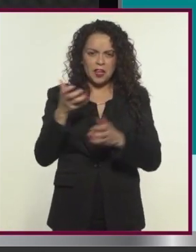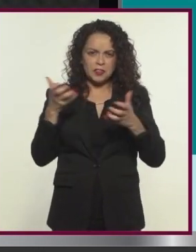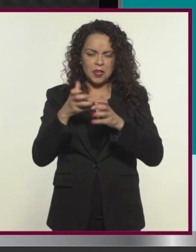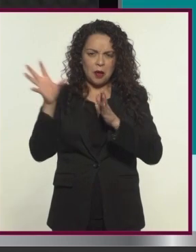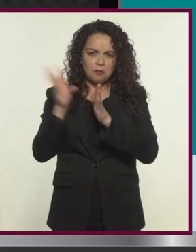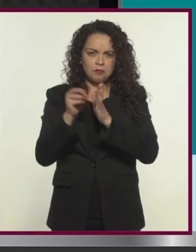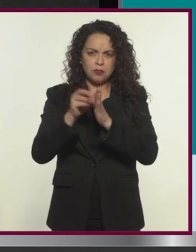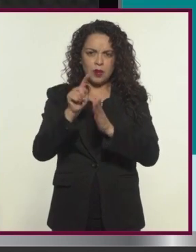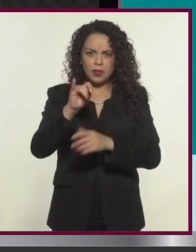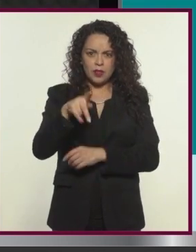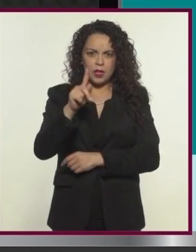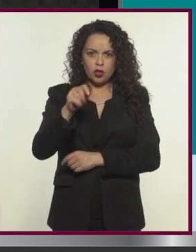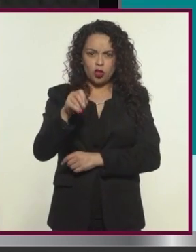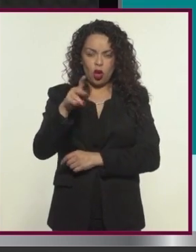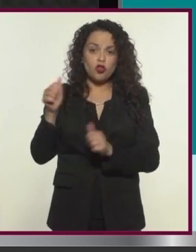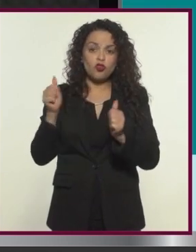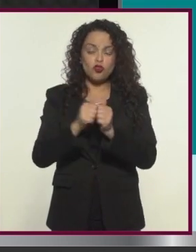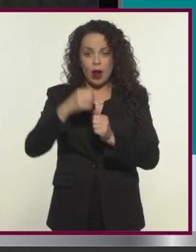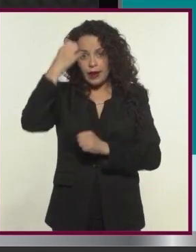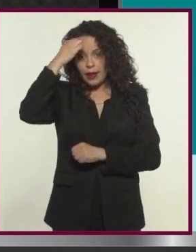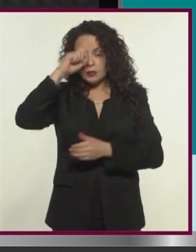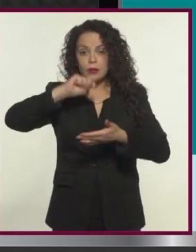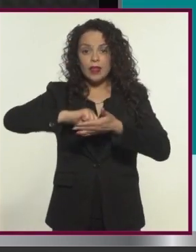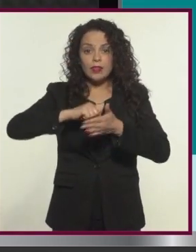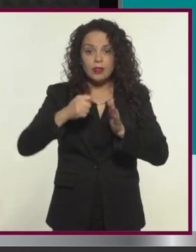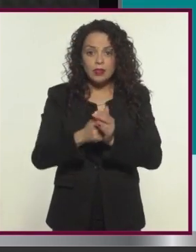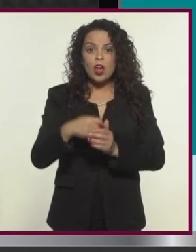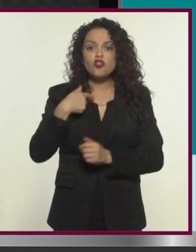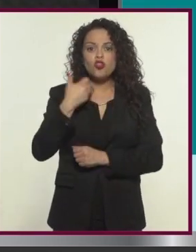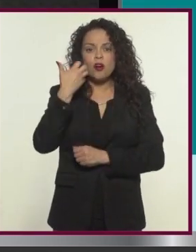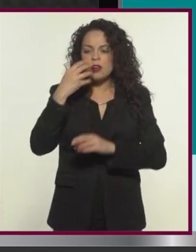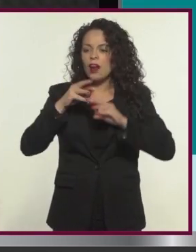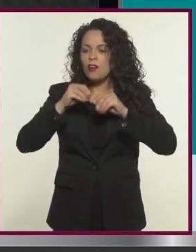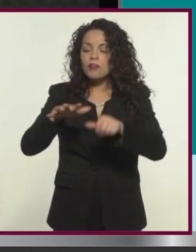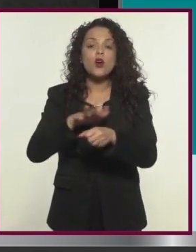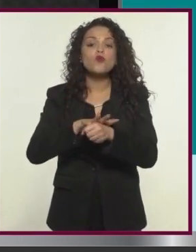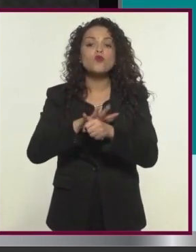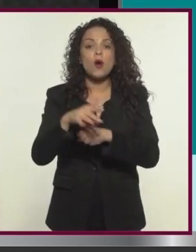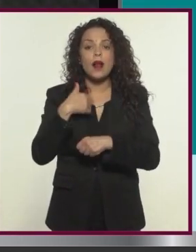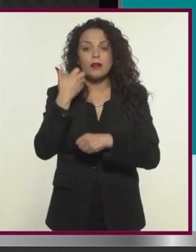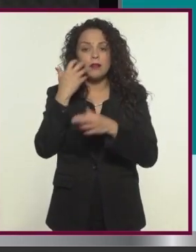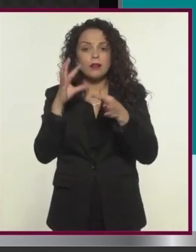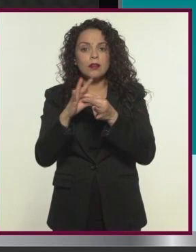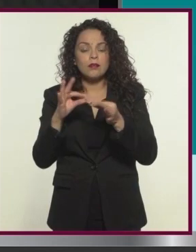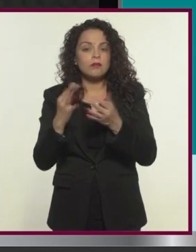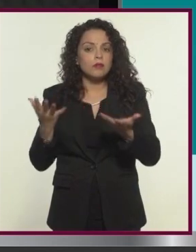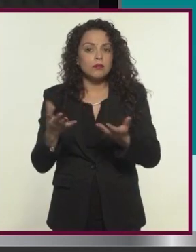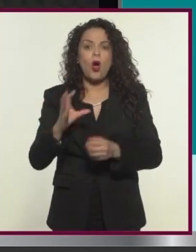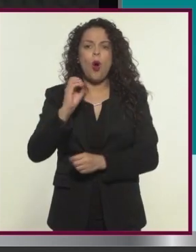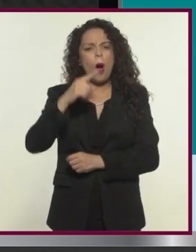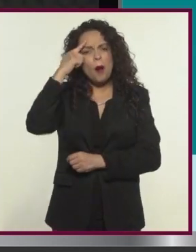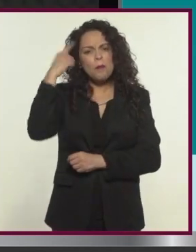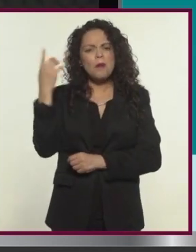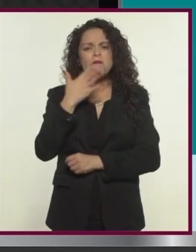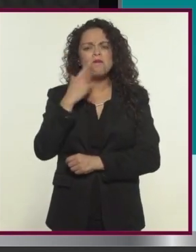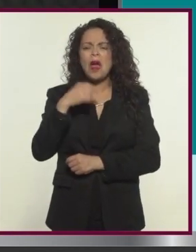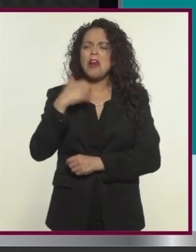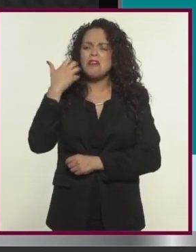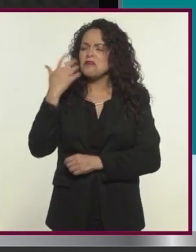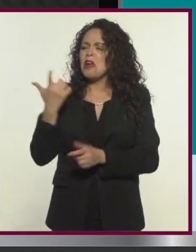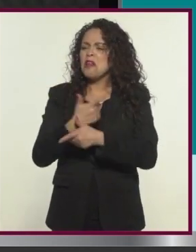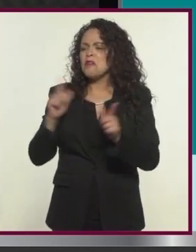TikTok con un conocimiento técnico, con un conocimiento de qué quiero transmitir, de qué quiero contar, a que simple y sencillamente